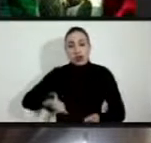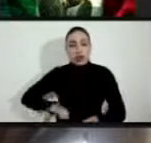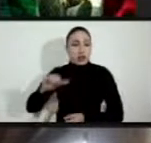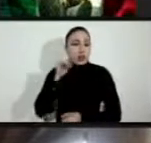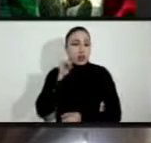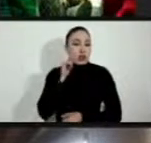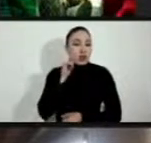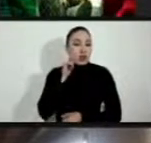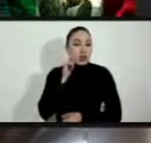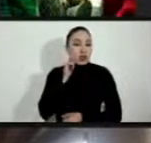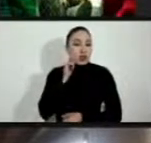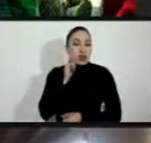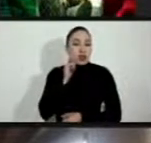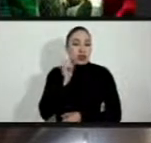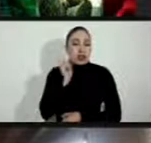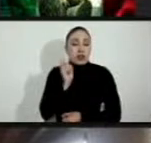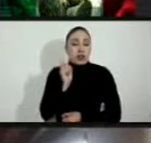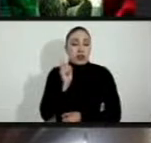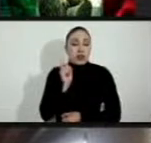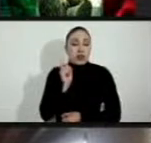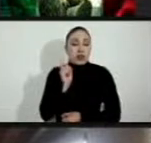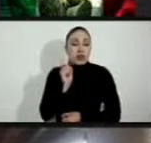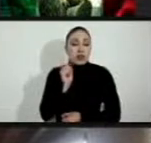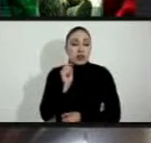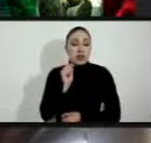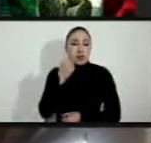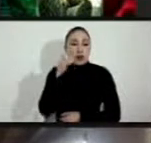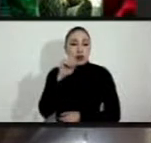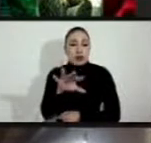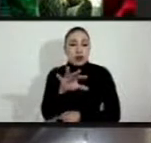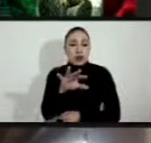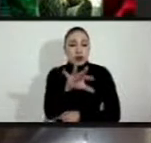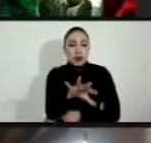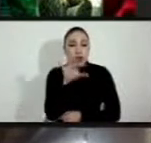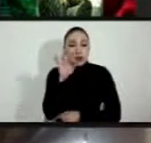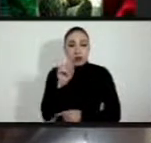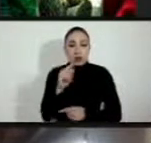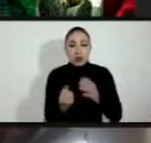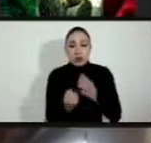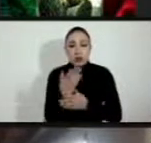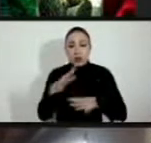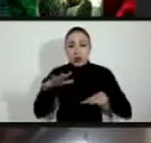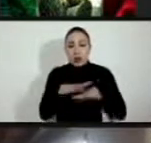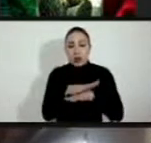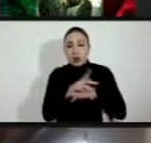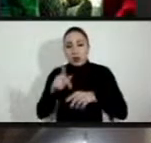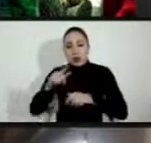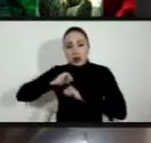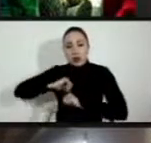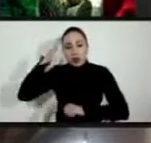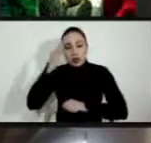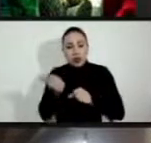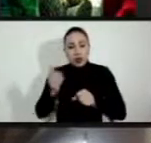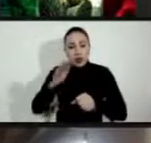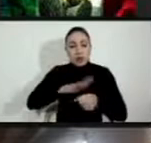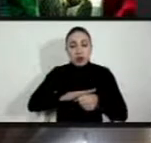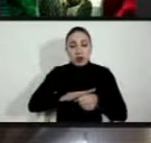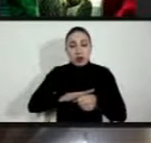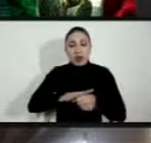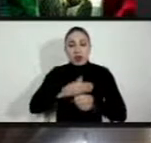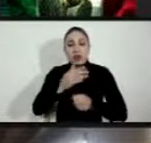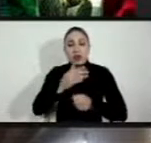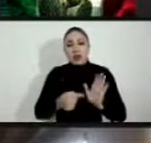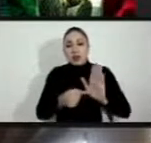llevar a cabo la elección de la nueva, de una nueva administración para dicha unidad que presenta la Comisión de Desarrollo e Infraestructura Urbana